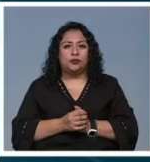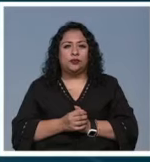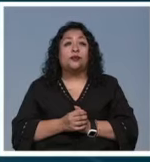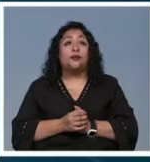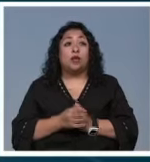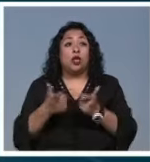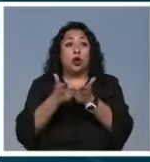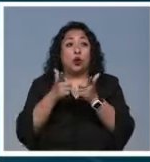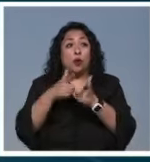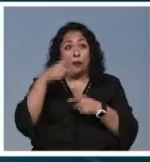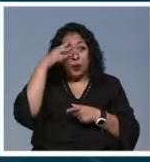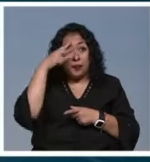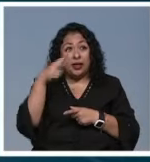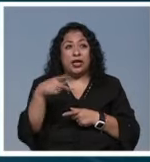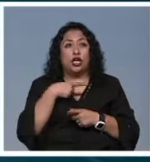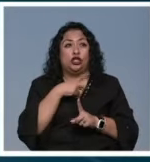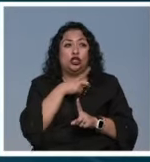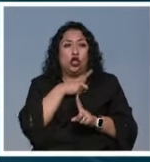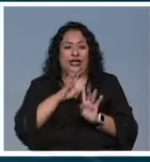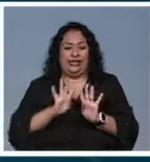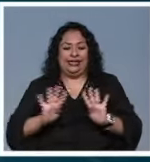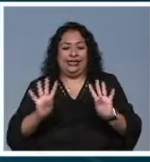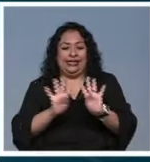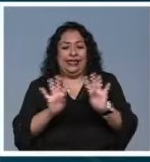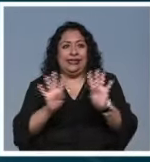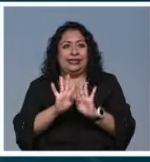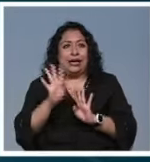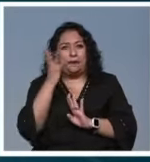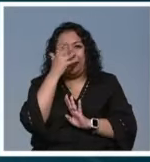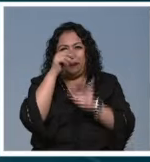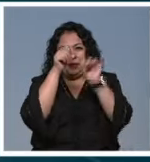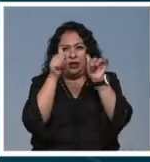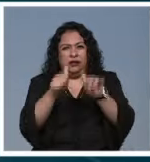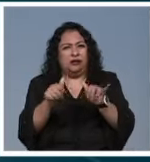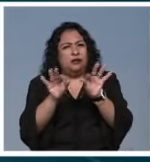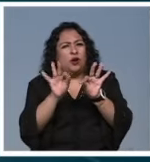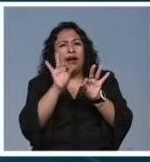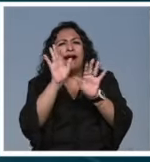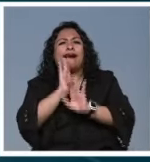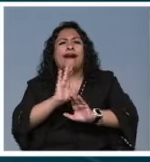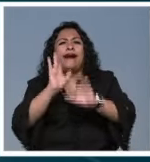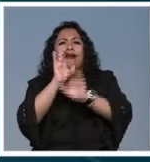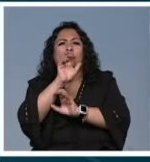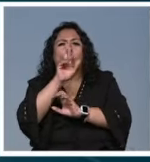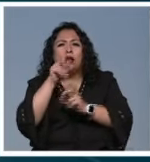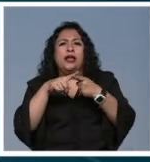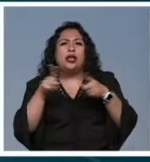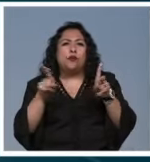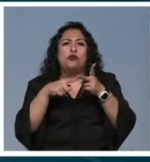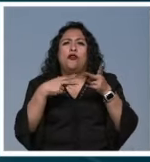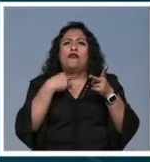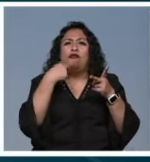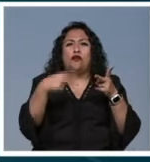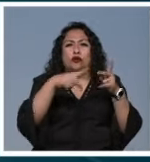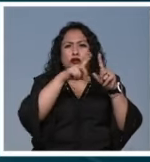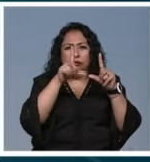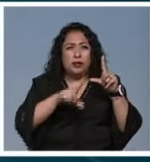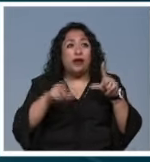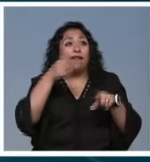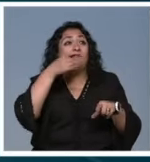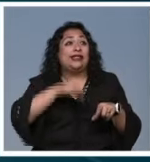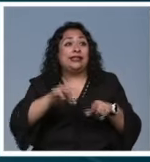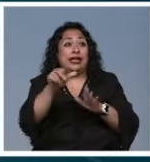La agrupación mexicana Solistas Ensamble de Bellas Artes, referente indiscutible del canto lírico y la música vocal de nuestro país,